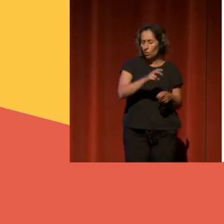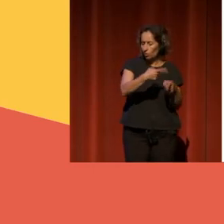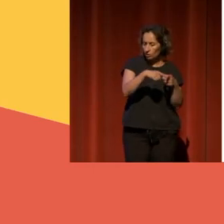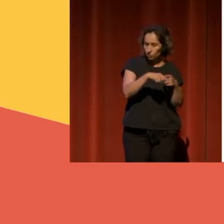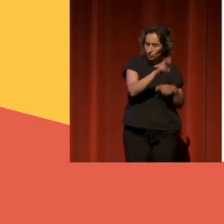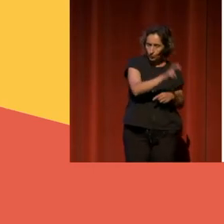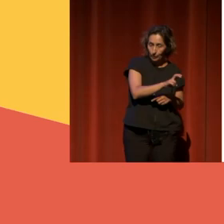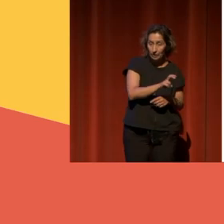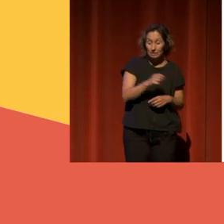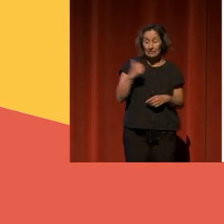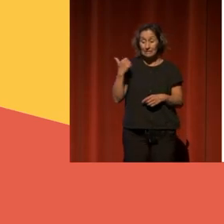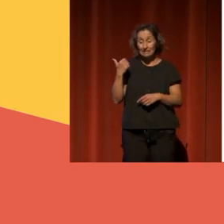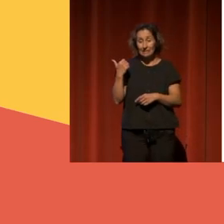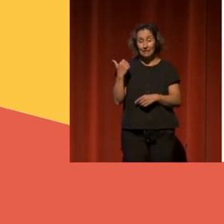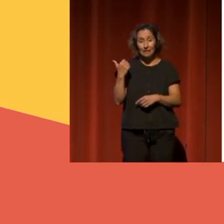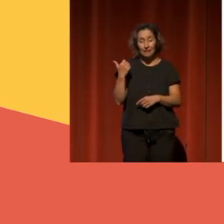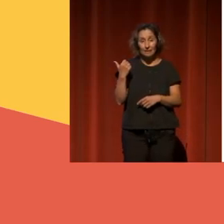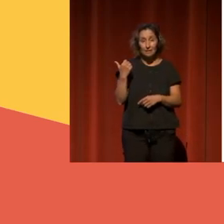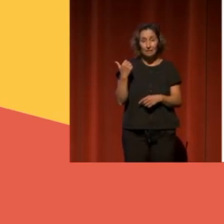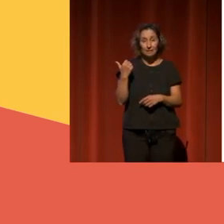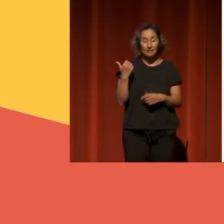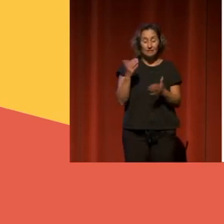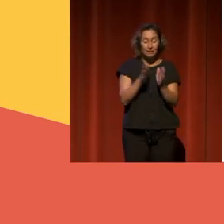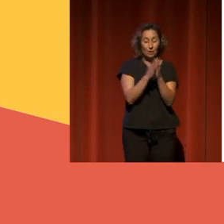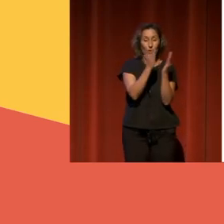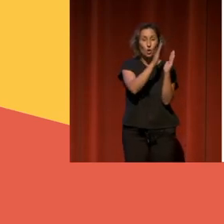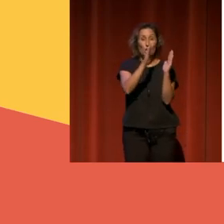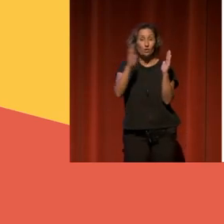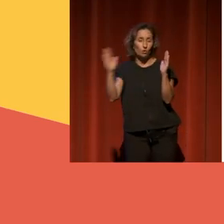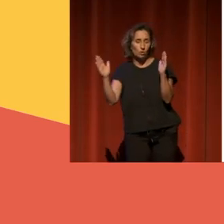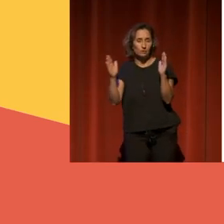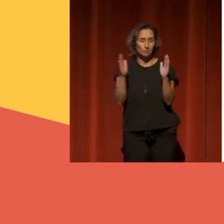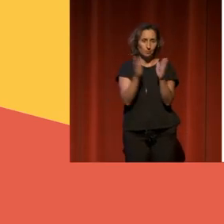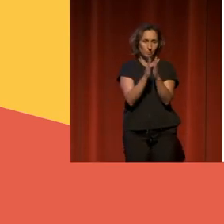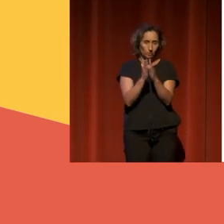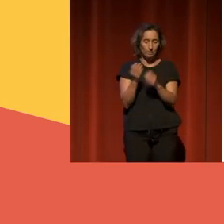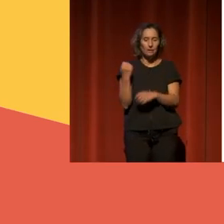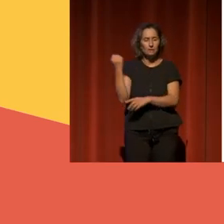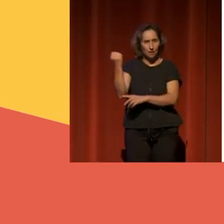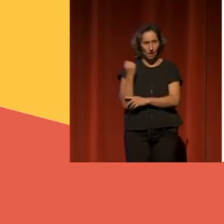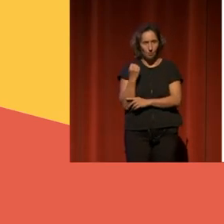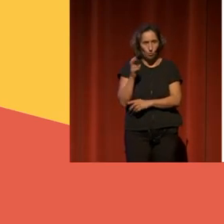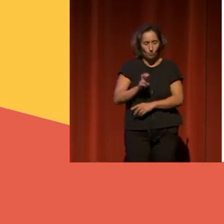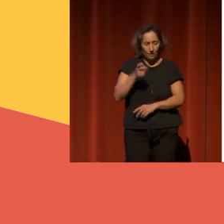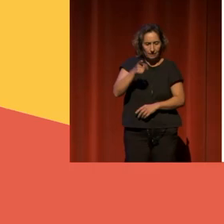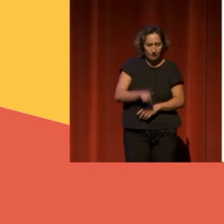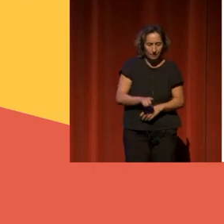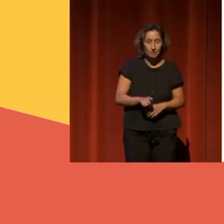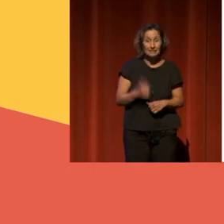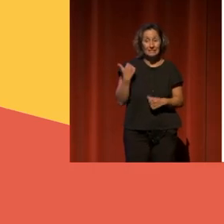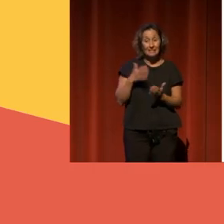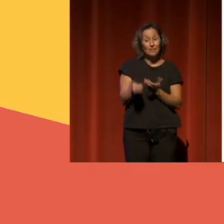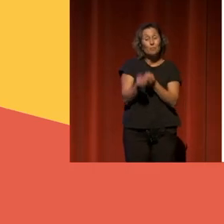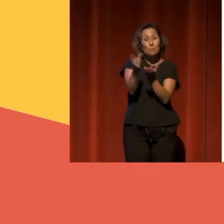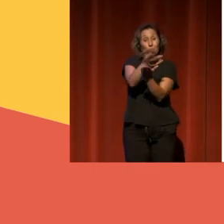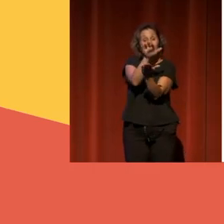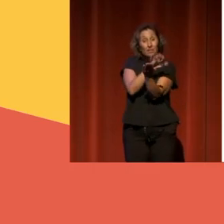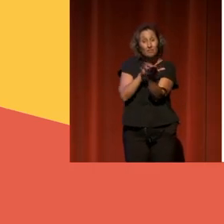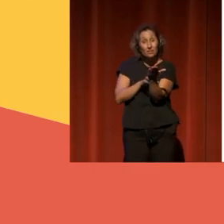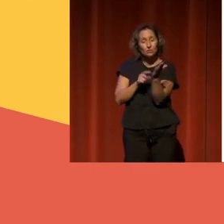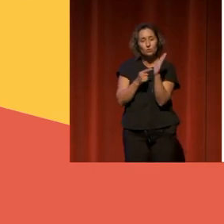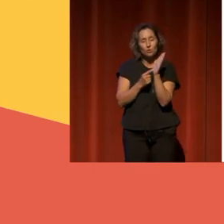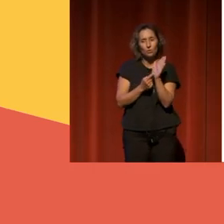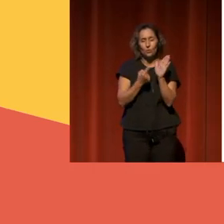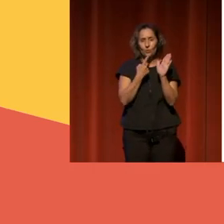cosas, para hablar de las colecciones bibliotecarias. En relación con las colecciones de las bibliotecas públicas, este manifiesto comenta